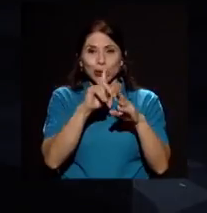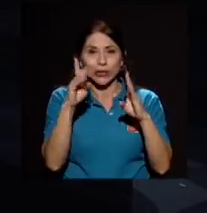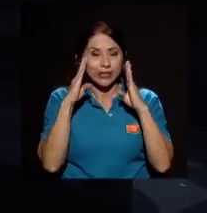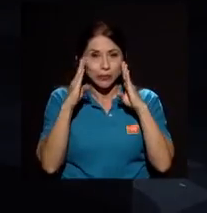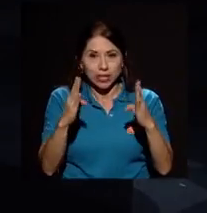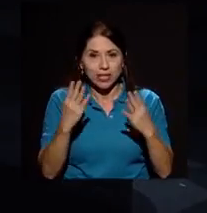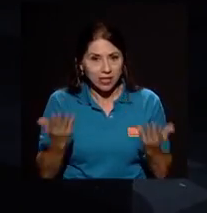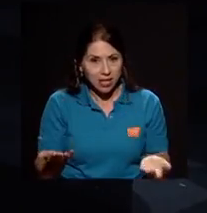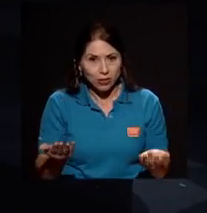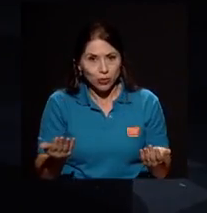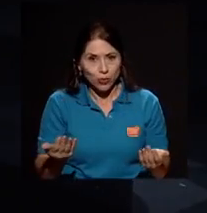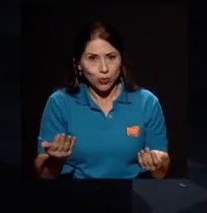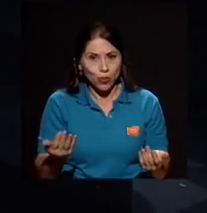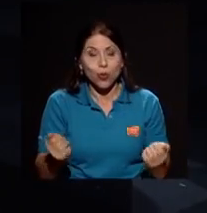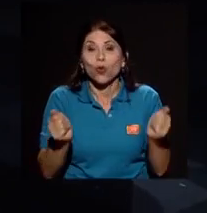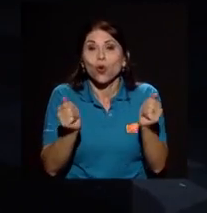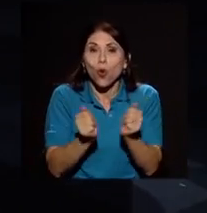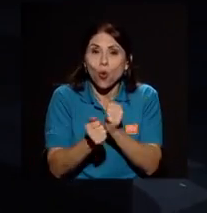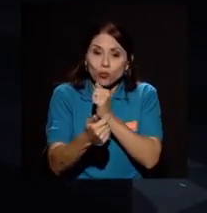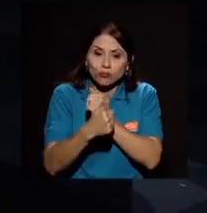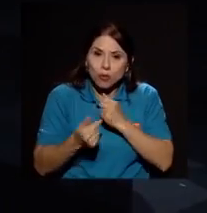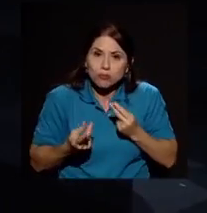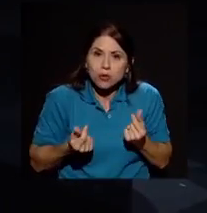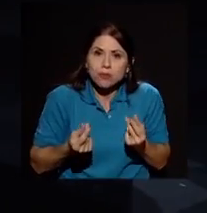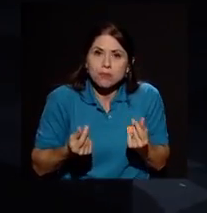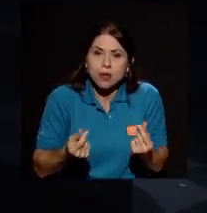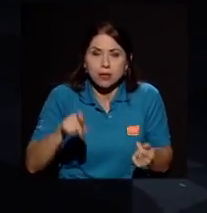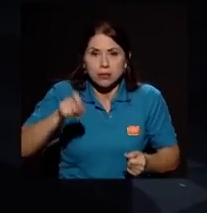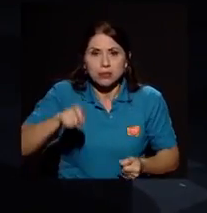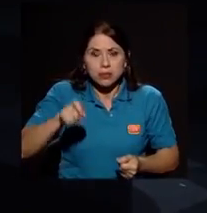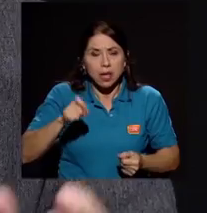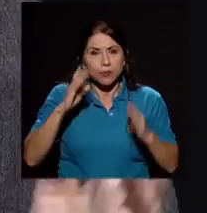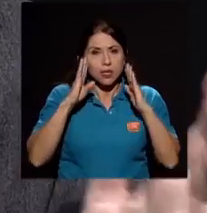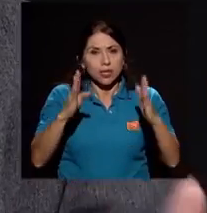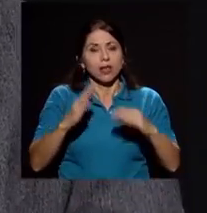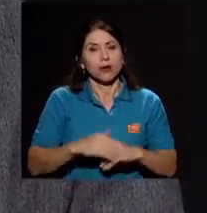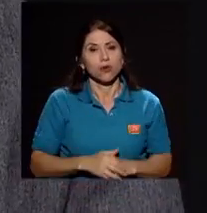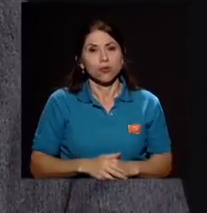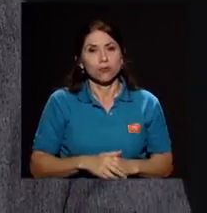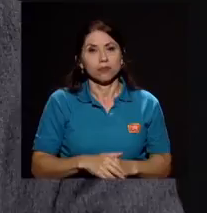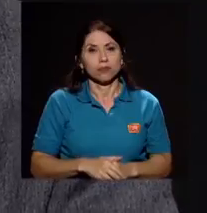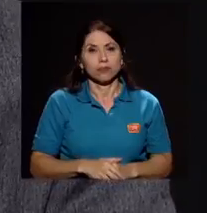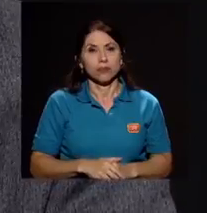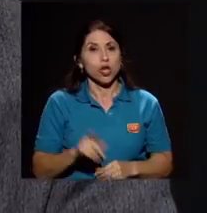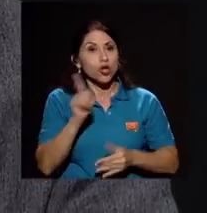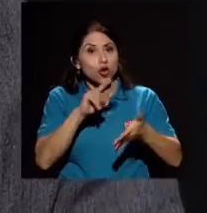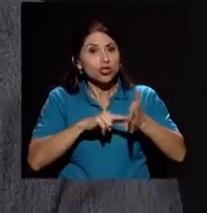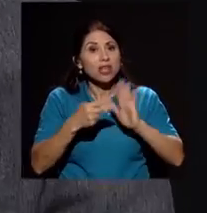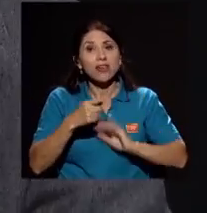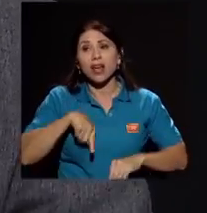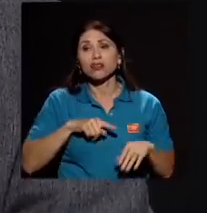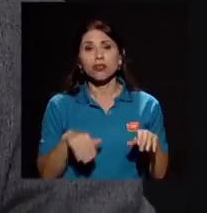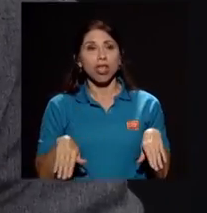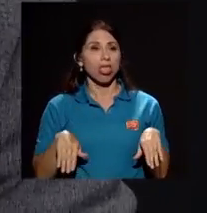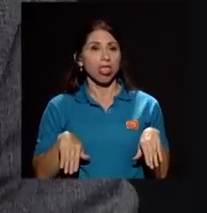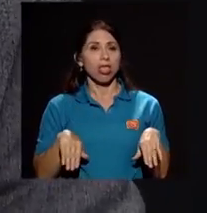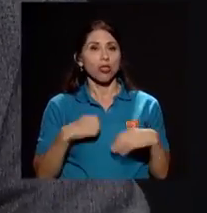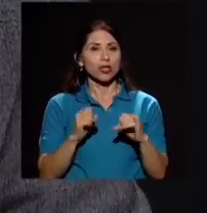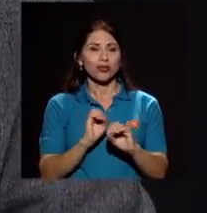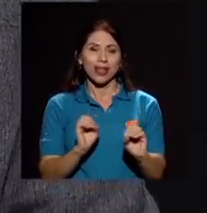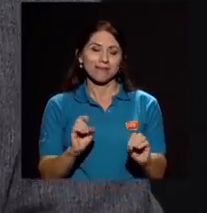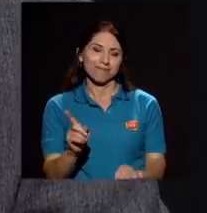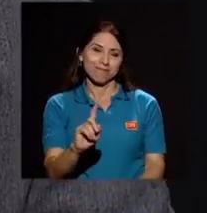con la prontitud que necesitamos atendiendo atenderlo no vamos a decir que no hemos hecho nada si no hubiéramos hecho nada